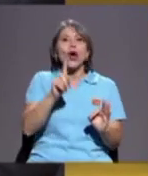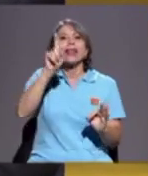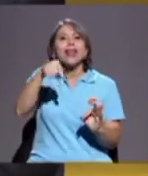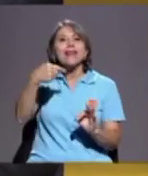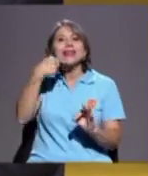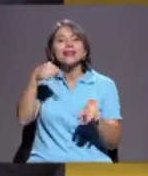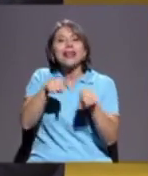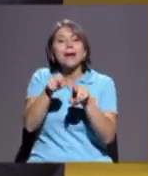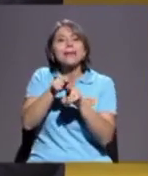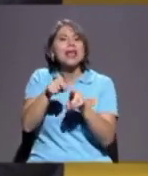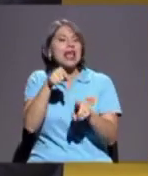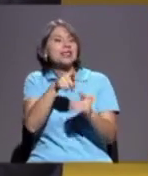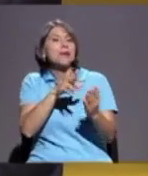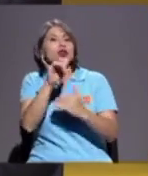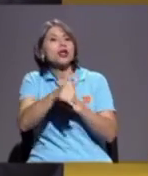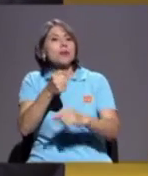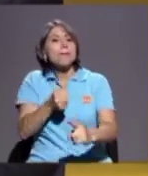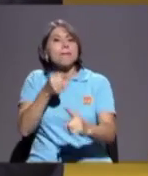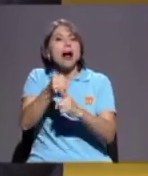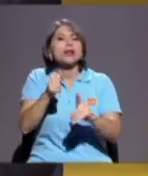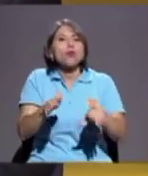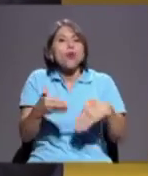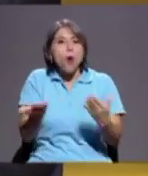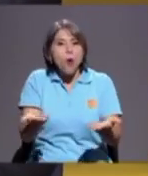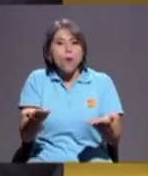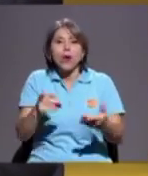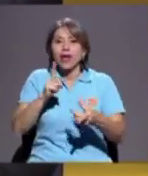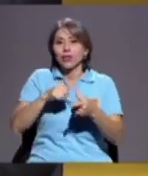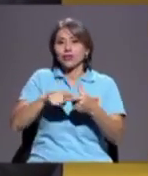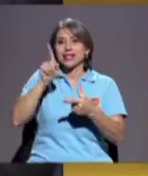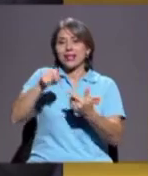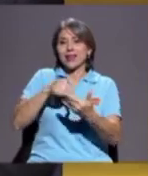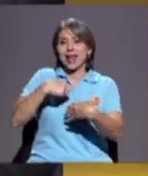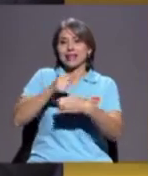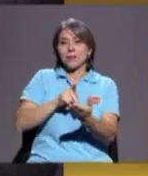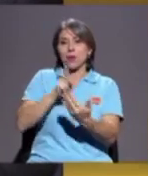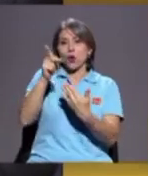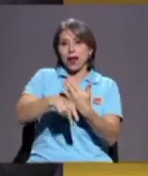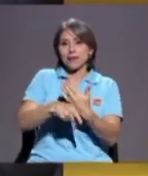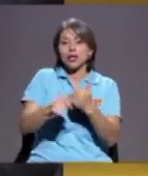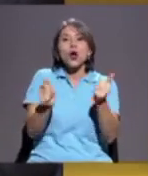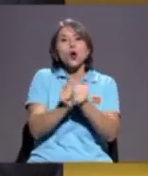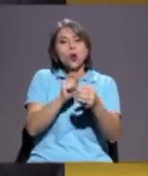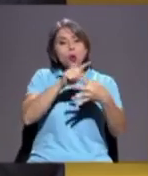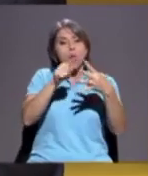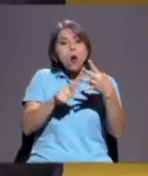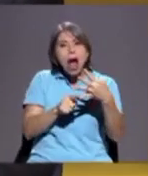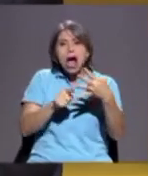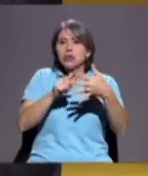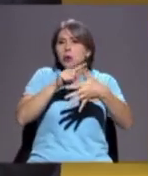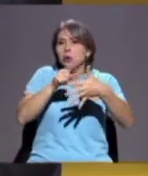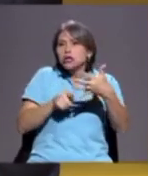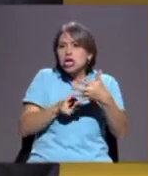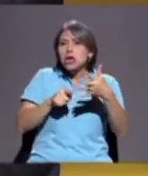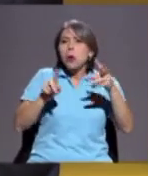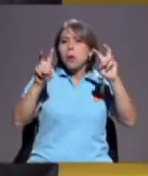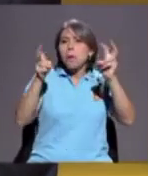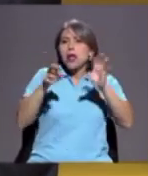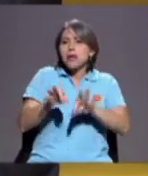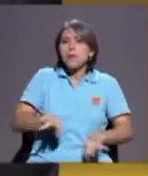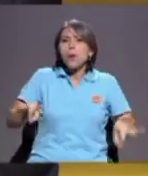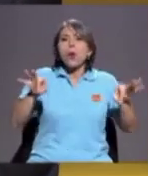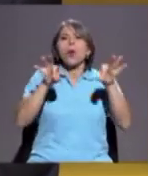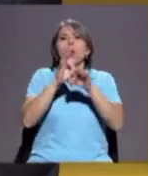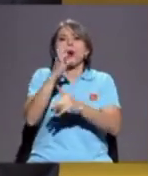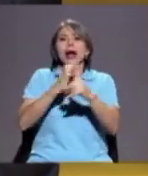serie de programas que tienen básicamente 4 o 5 pilares importantes que se evalúan en cada país. La planificación del